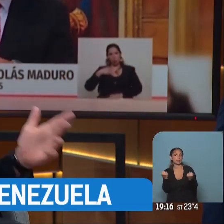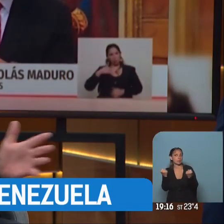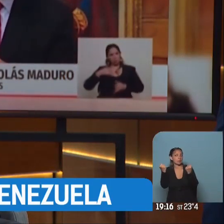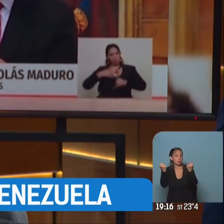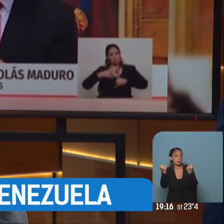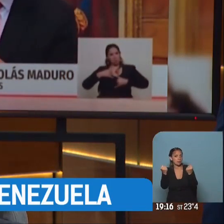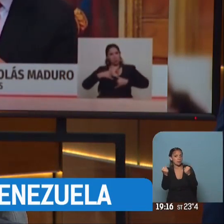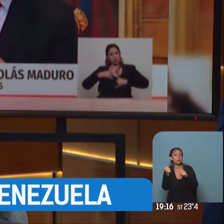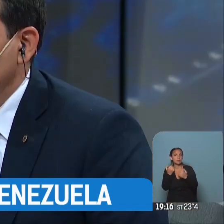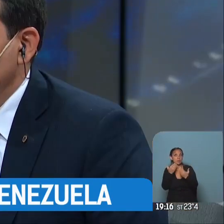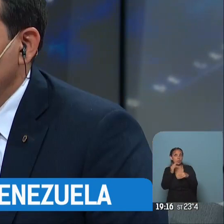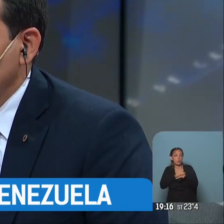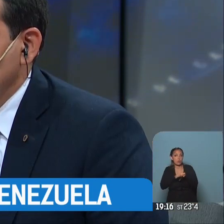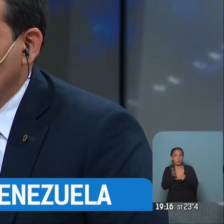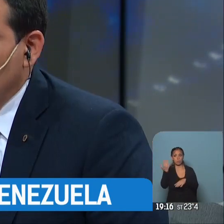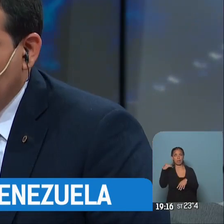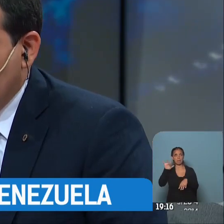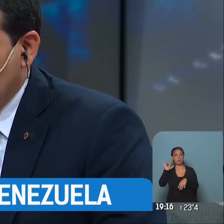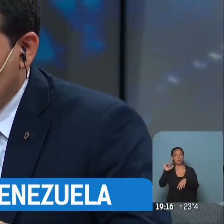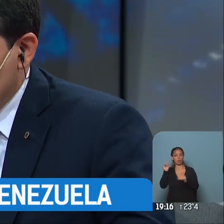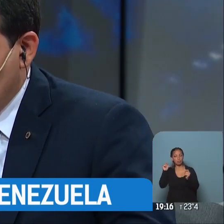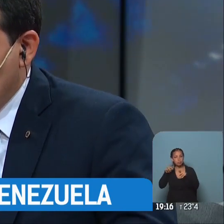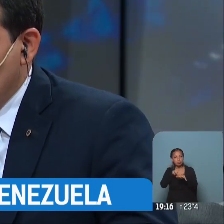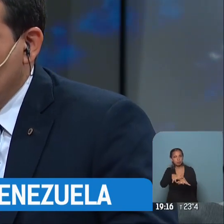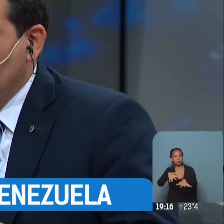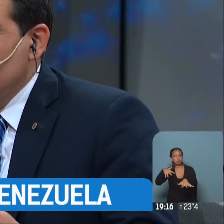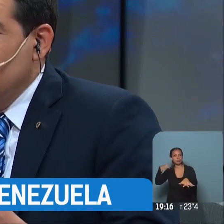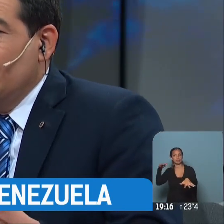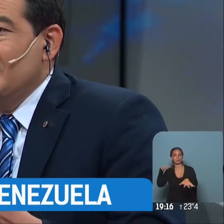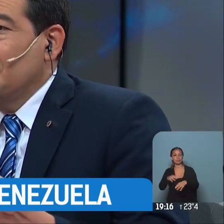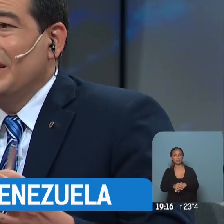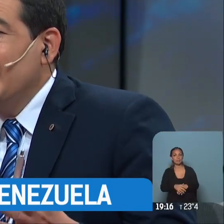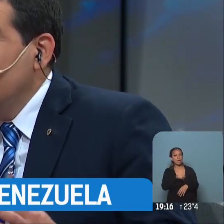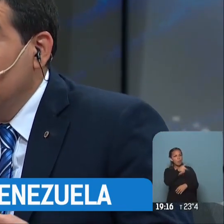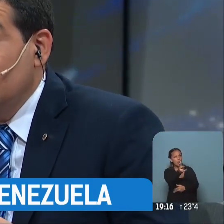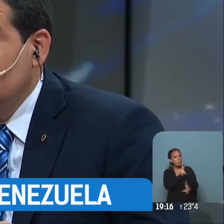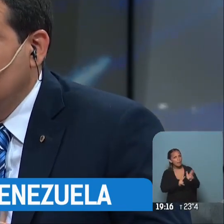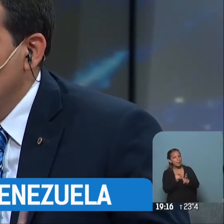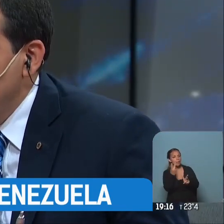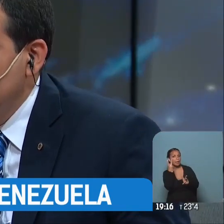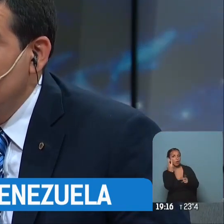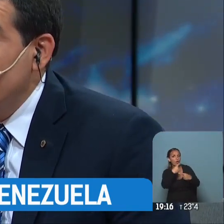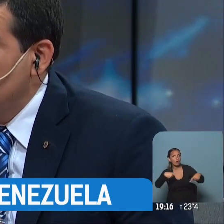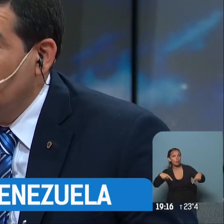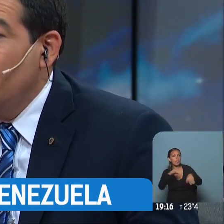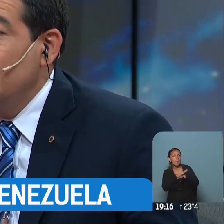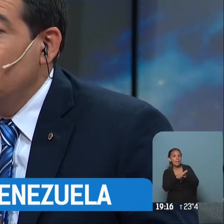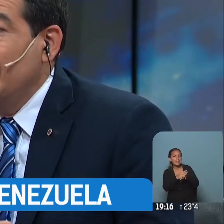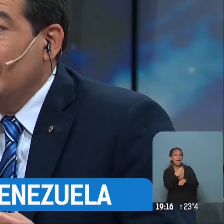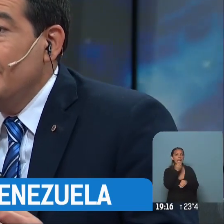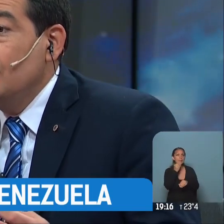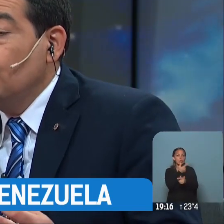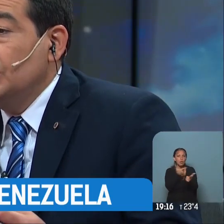de los acontecimientos del día miércoles. Usted acaba de mencionar 2 necesidades elementales, básicas: no hay alimentos, no